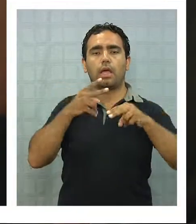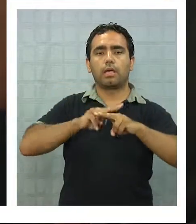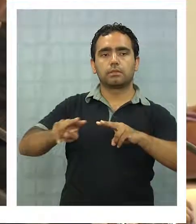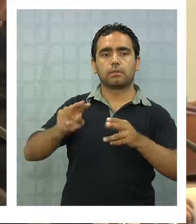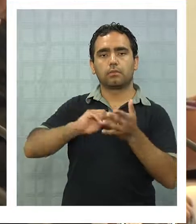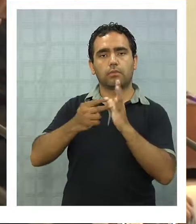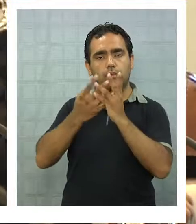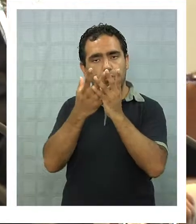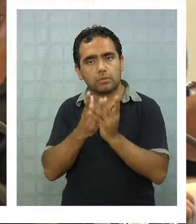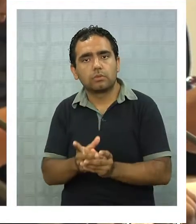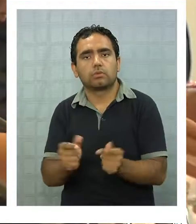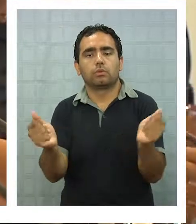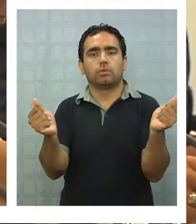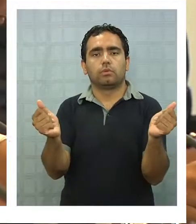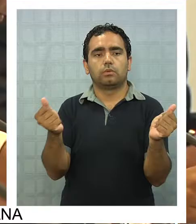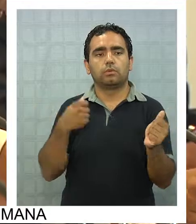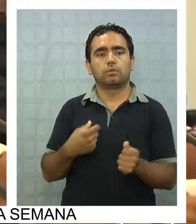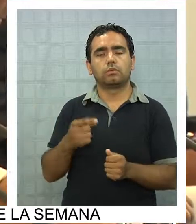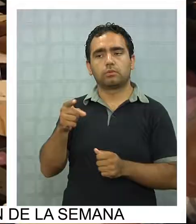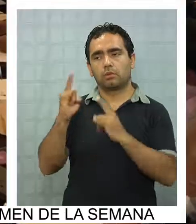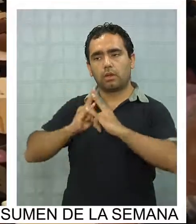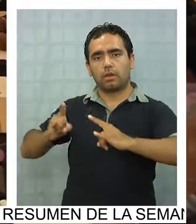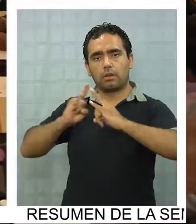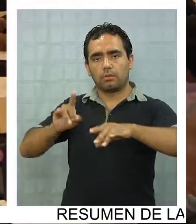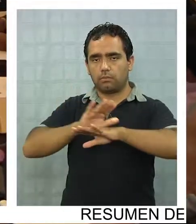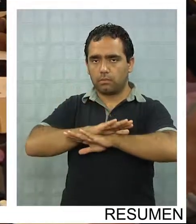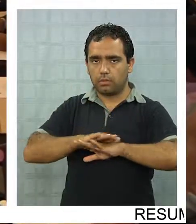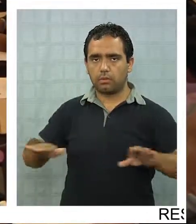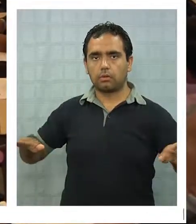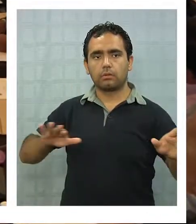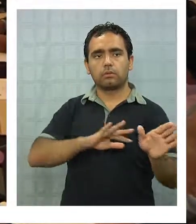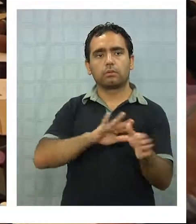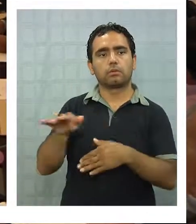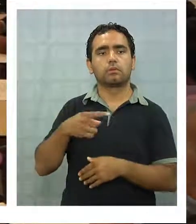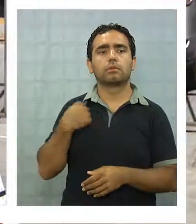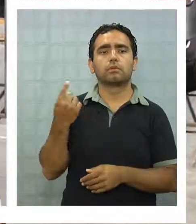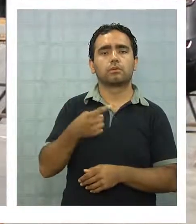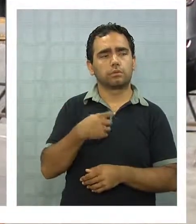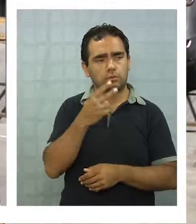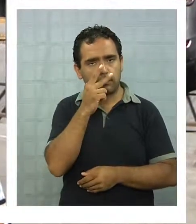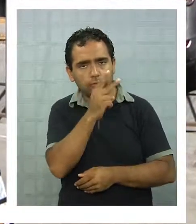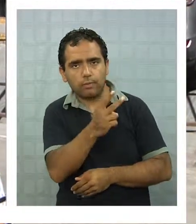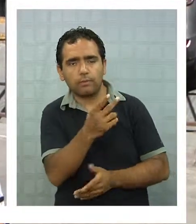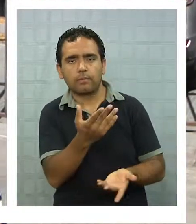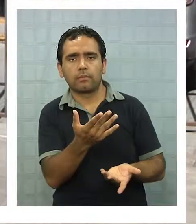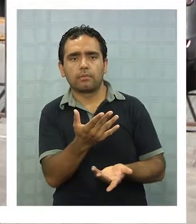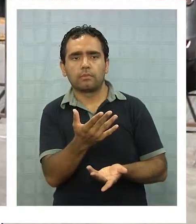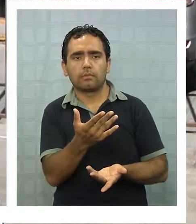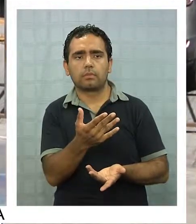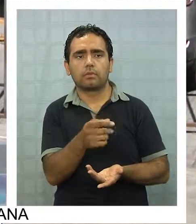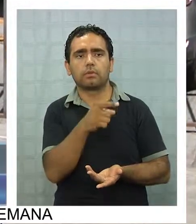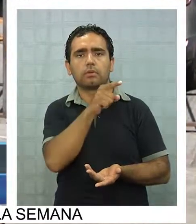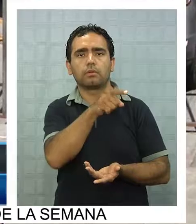concretar una solución definitiva para erradicar los campamentos de emergencia. Lo vimos realmente que va a ser un